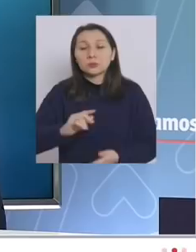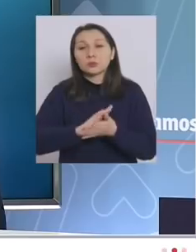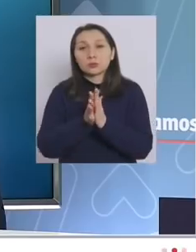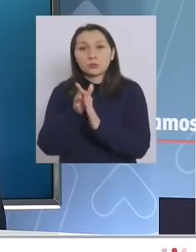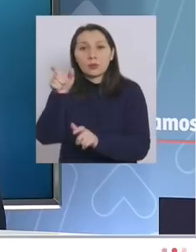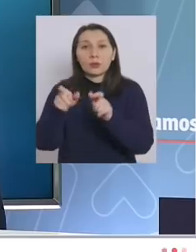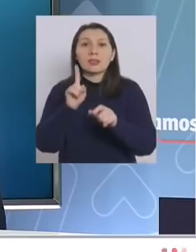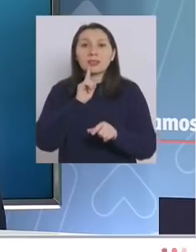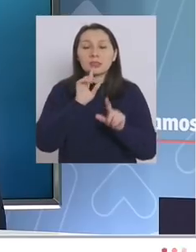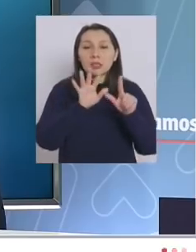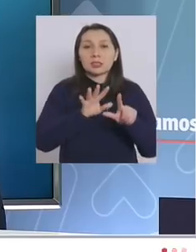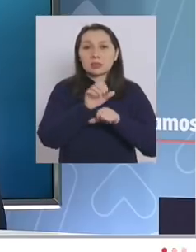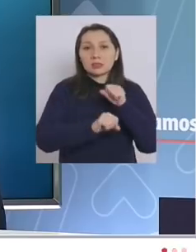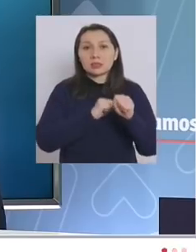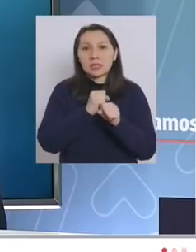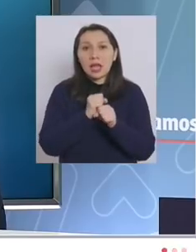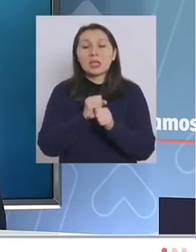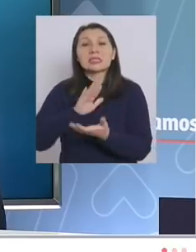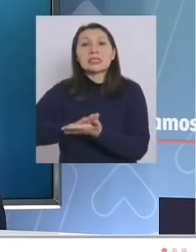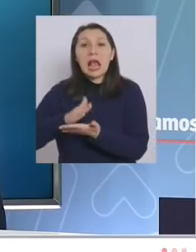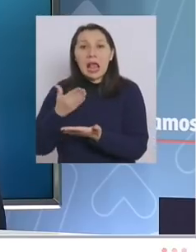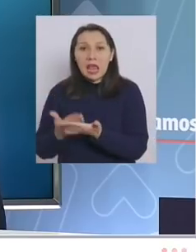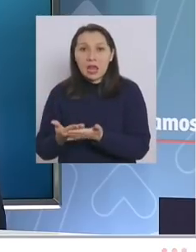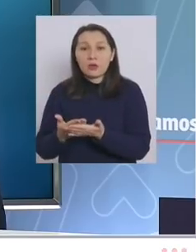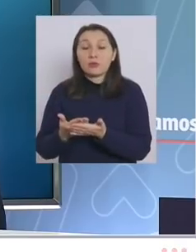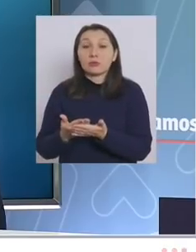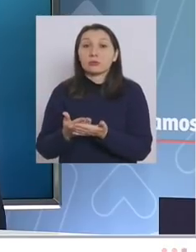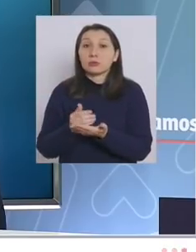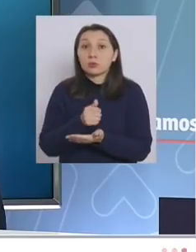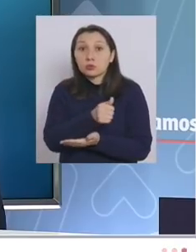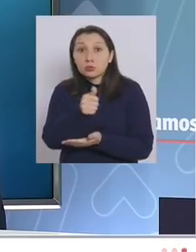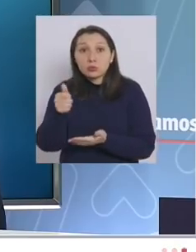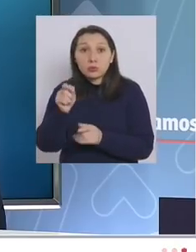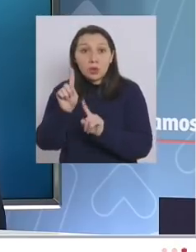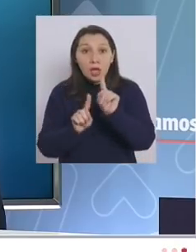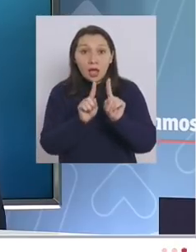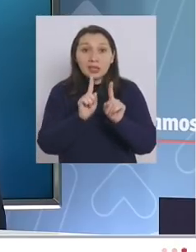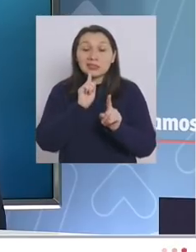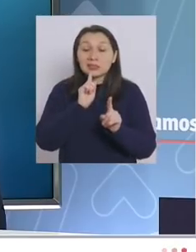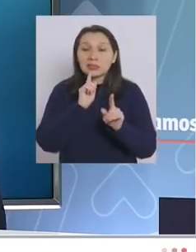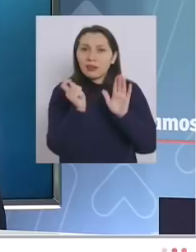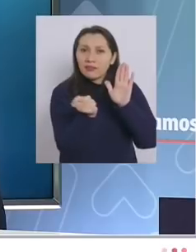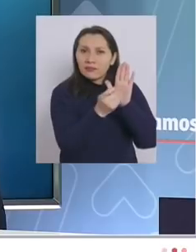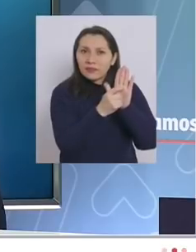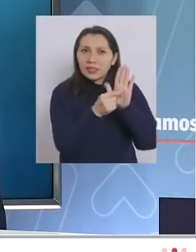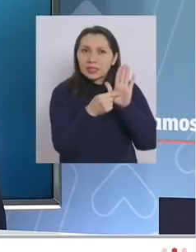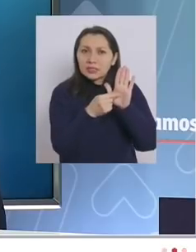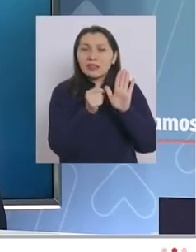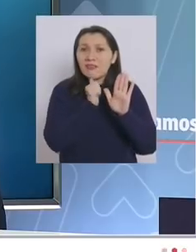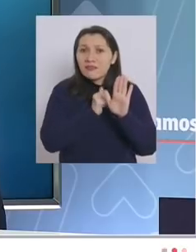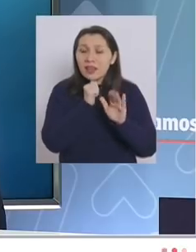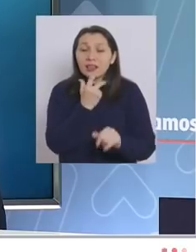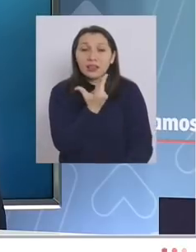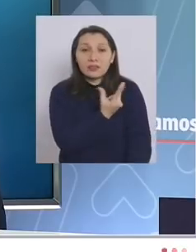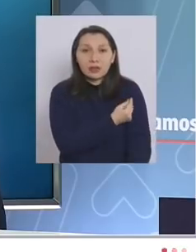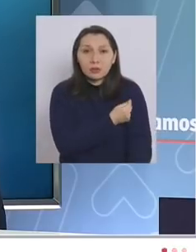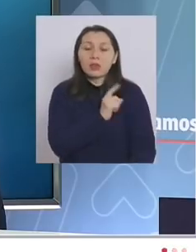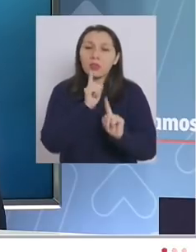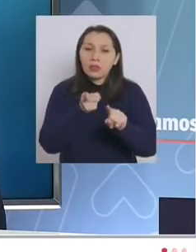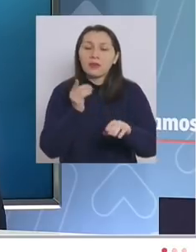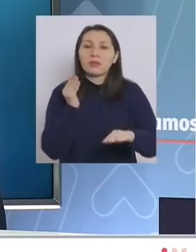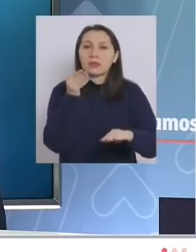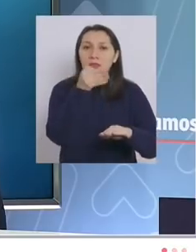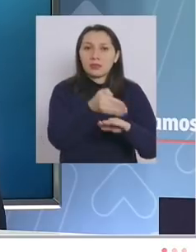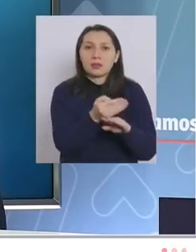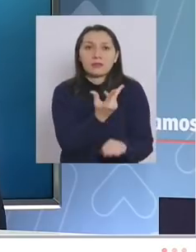las personas que tienen 17 años que son sanas. Por lo tanto, todos aquellos que están dentro del calendario y no se han vacunado, que acudan